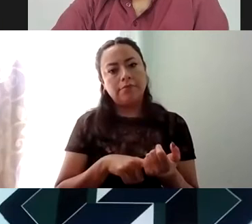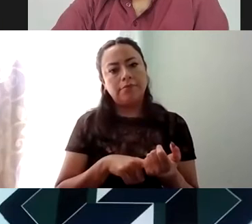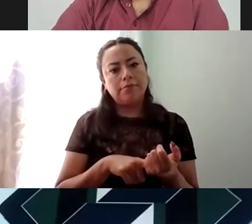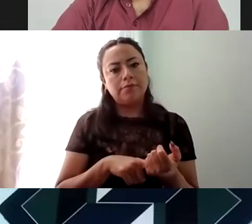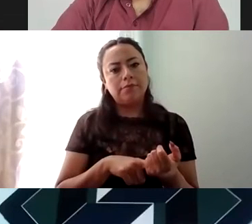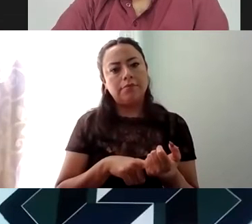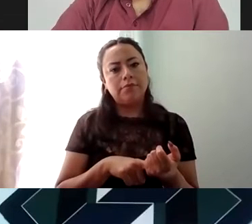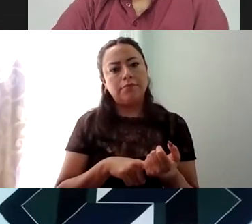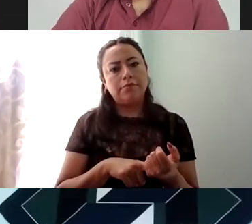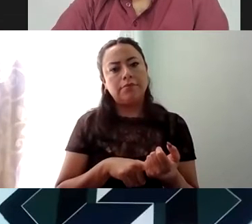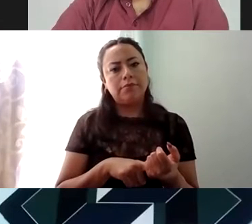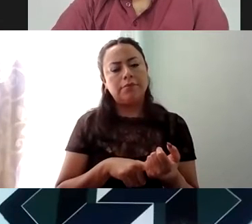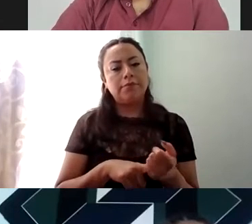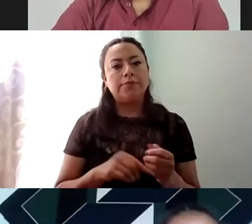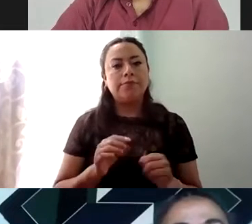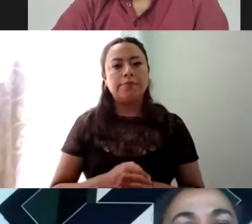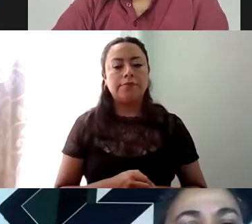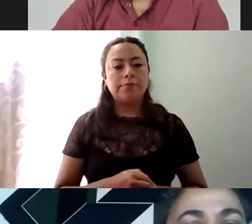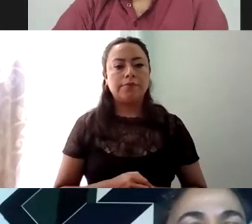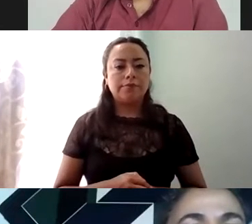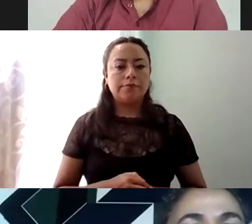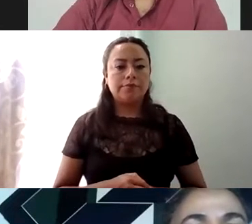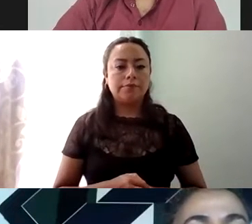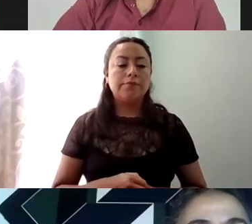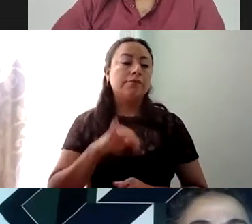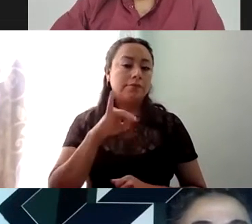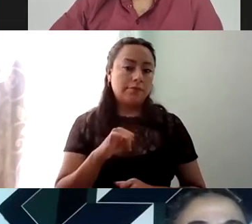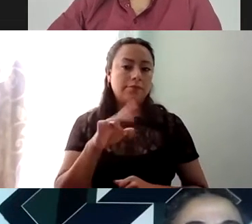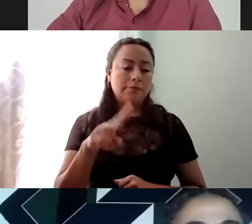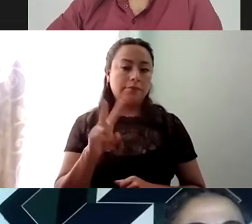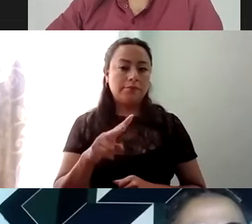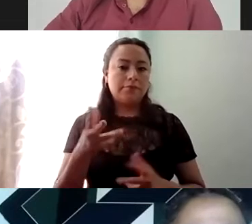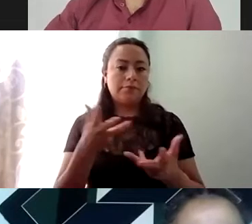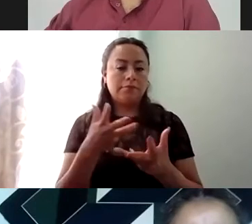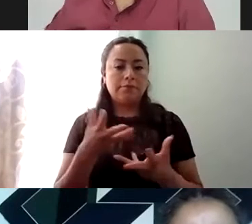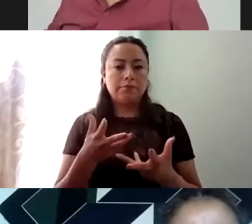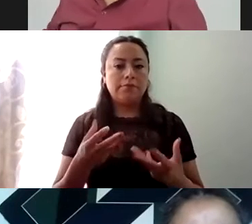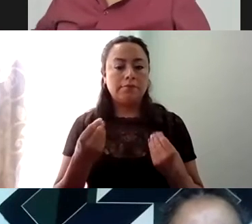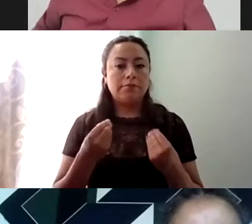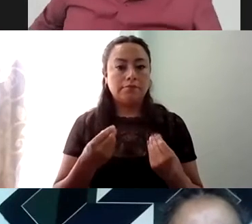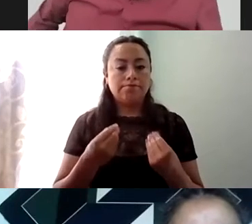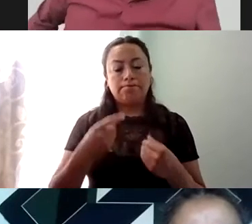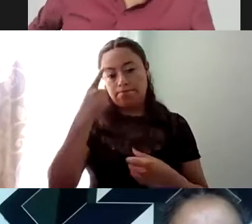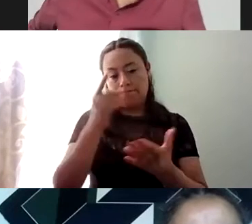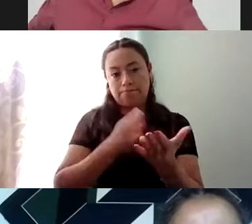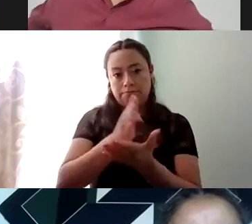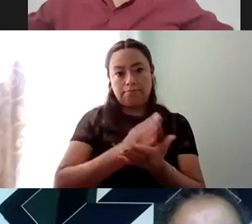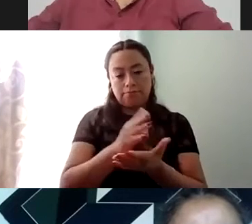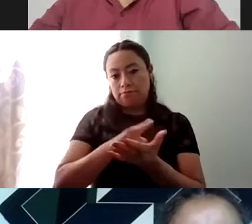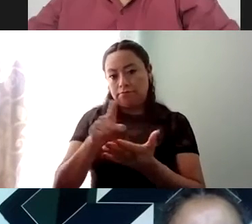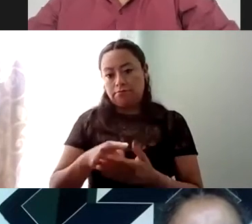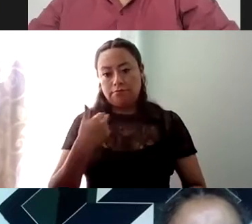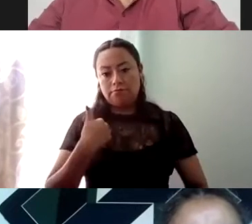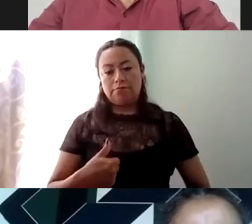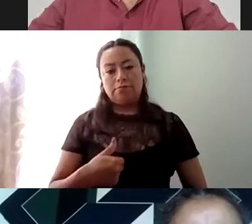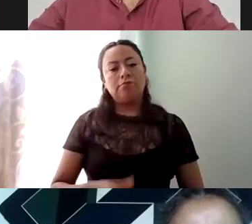hemos quedado cortos. O sea, sí se ha hecho mucho, pero el acceso a todos sus derechos humanos.